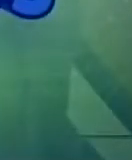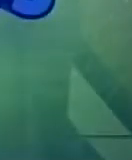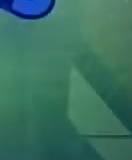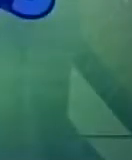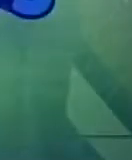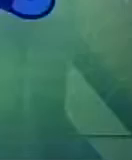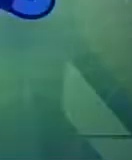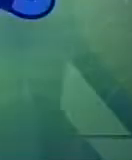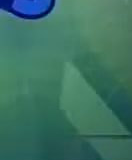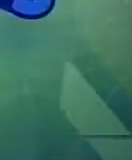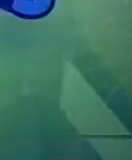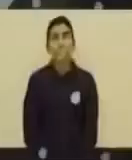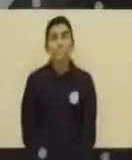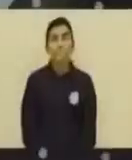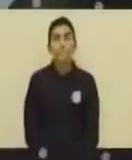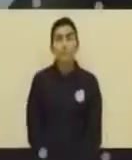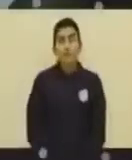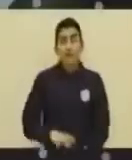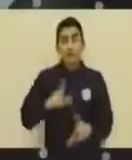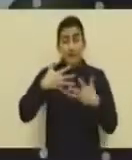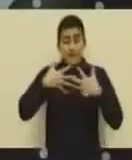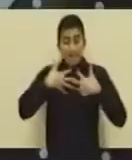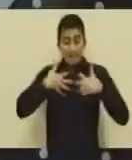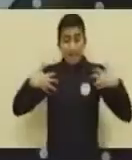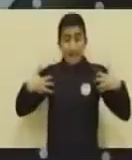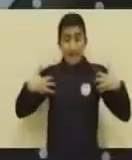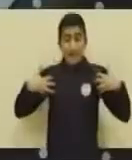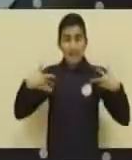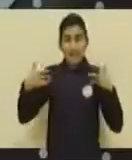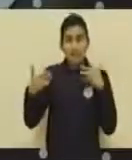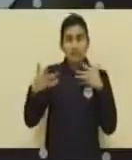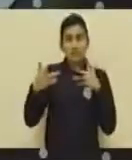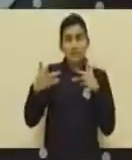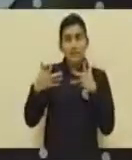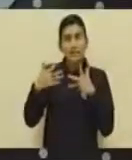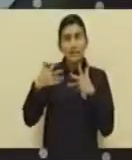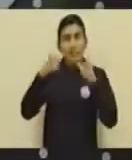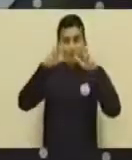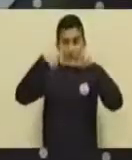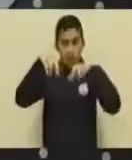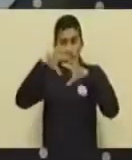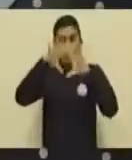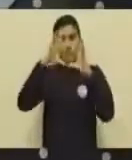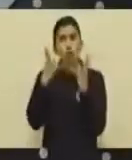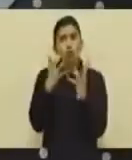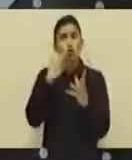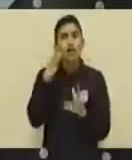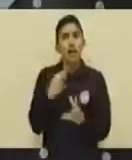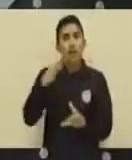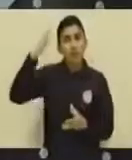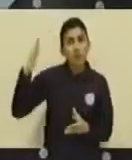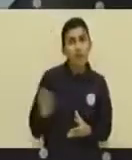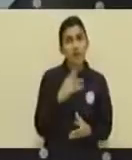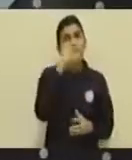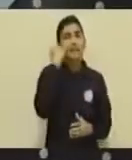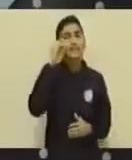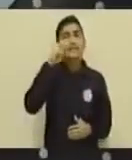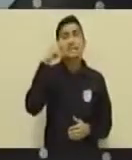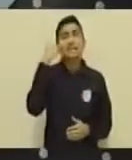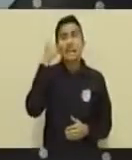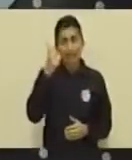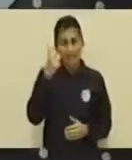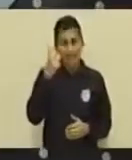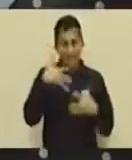Ciencias naturales. La ciencia es la aproximación del ser humano al mundo real. Bienvenidos al segmento de